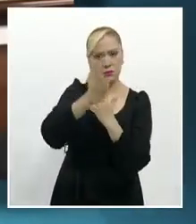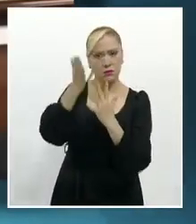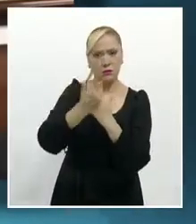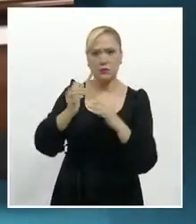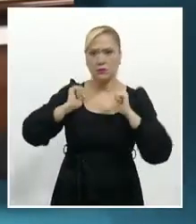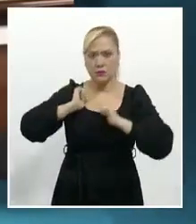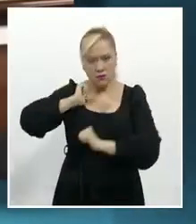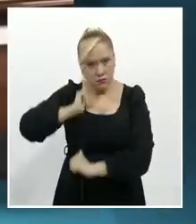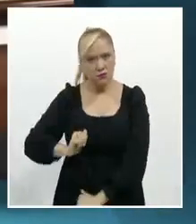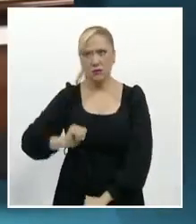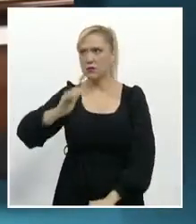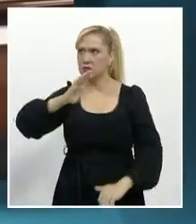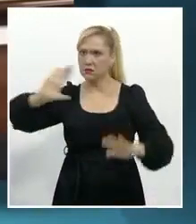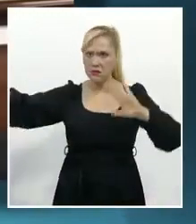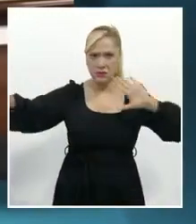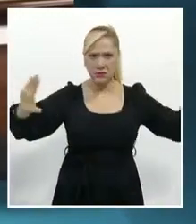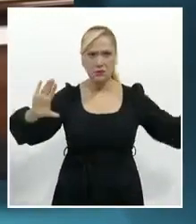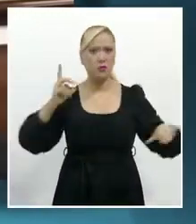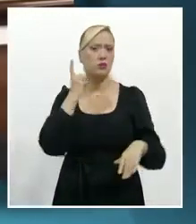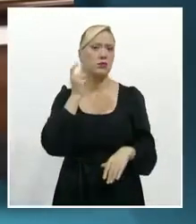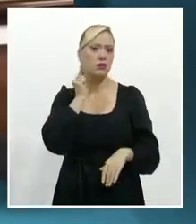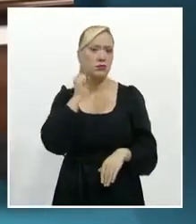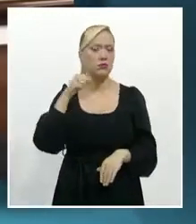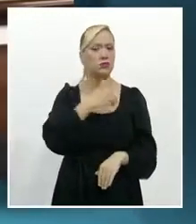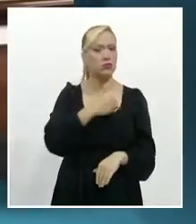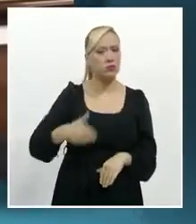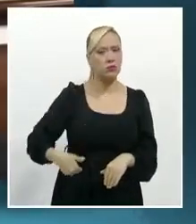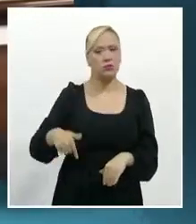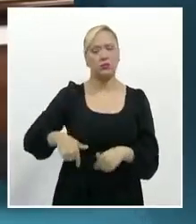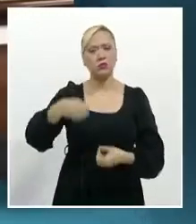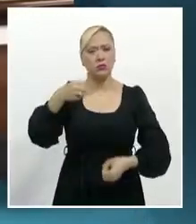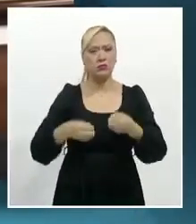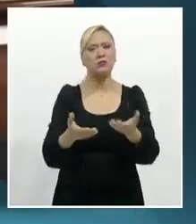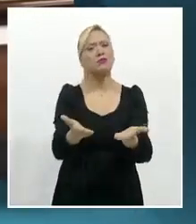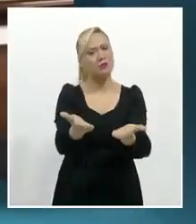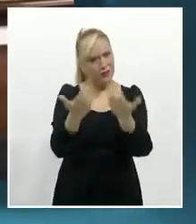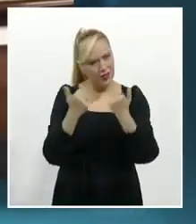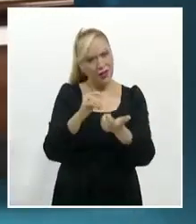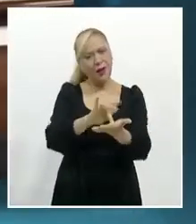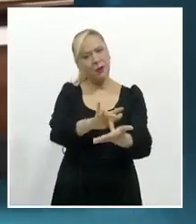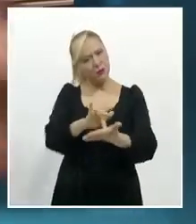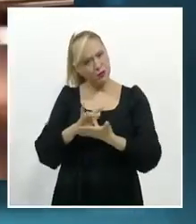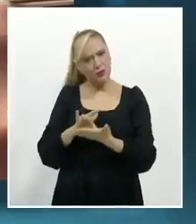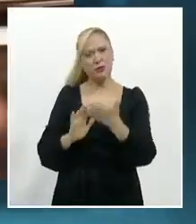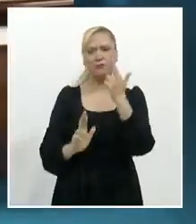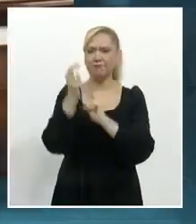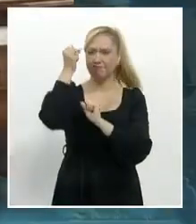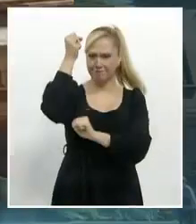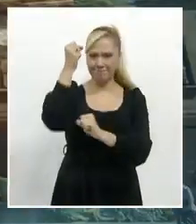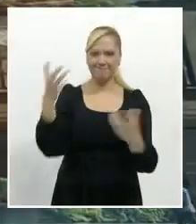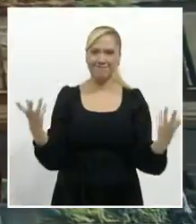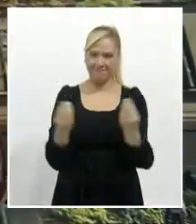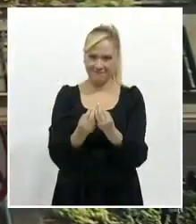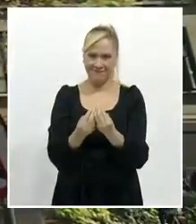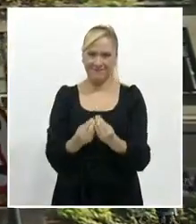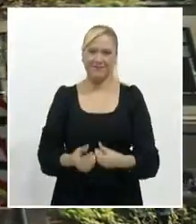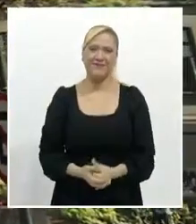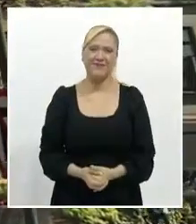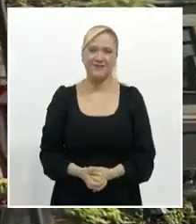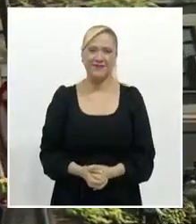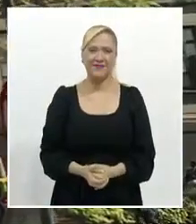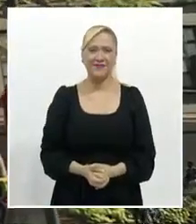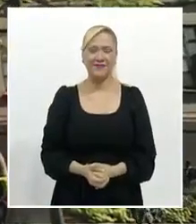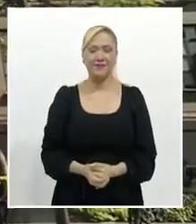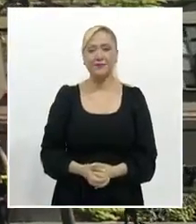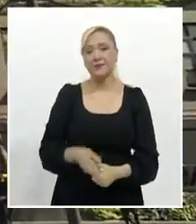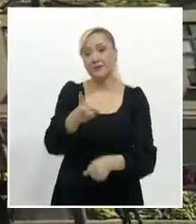deber de un estadista es preservar las instituciones democráticas. Únete en favor de esta protesta y participa. La